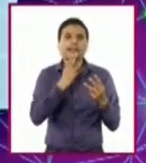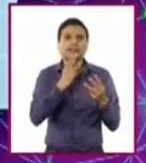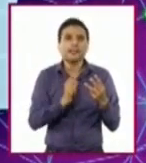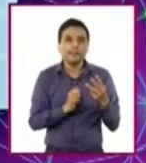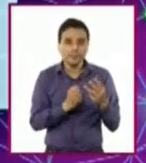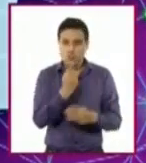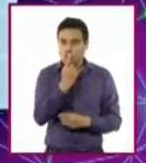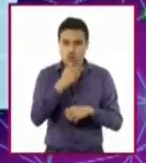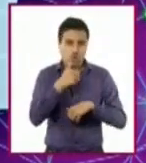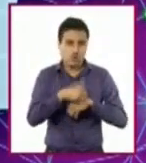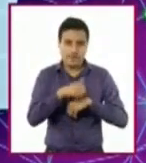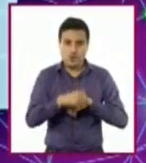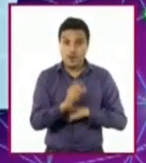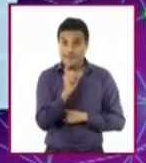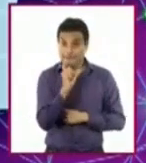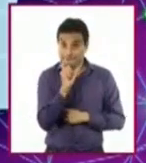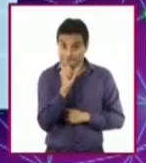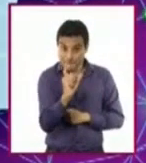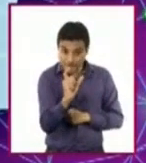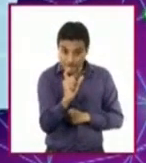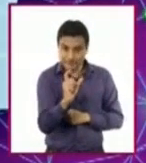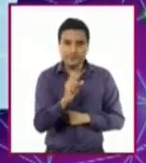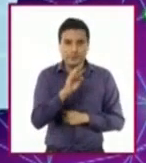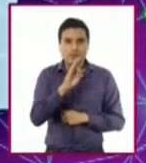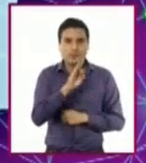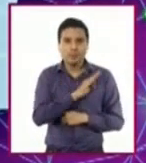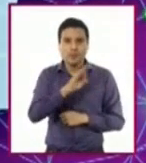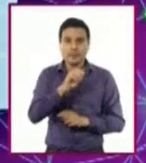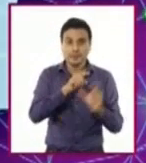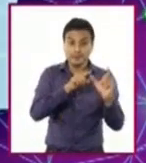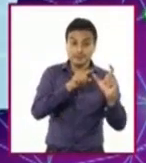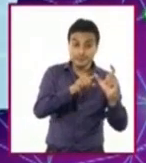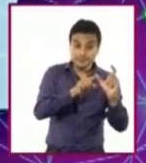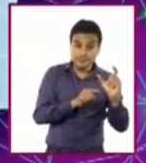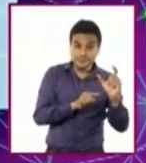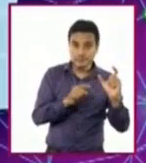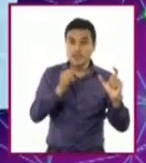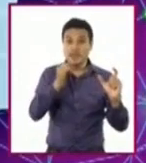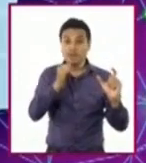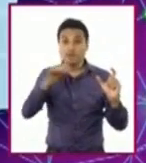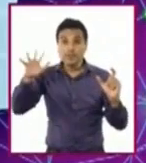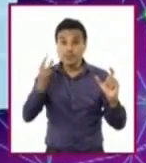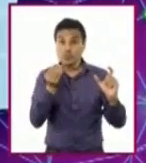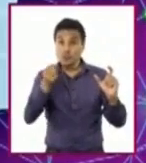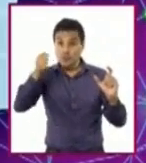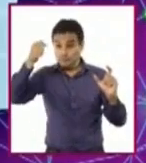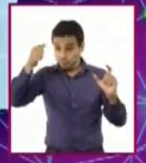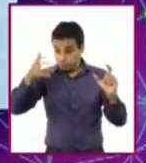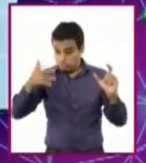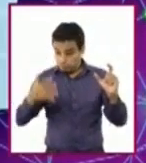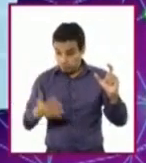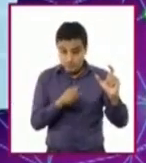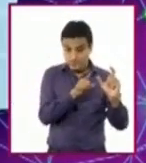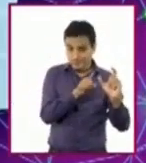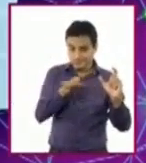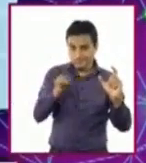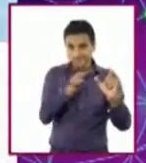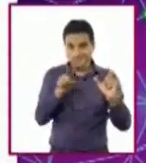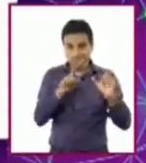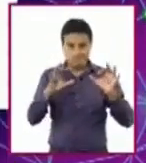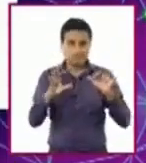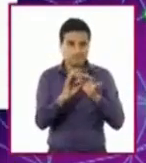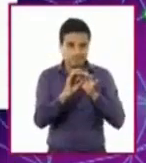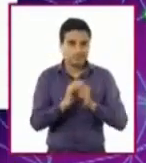sola cifra un conjunto ordenado de datos y así poder resumir e interpretar la información